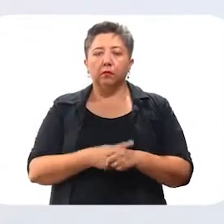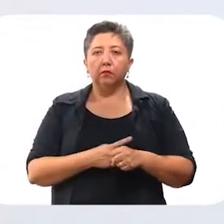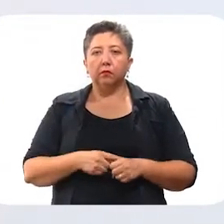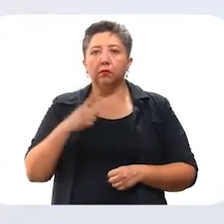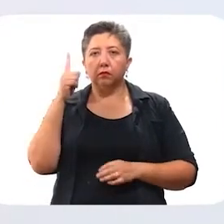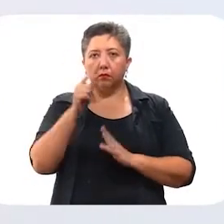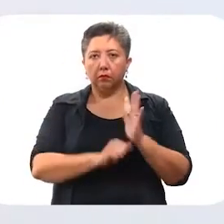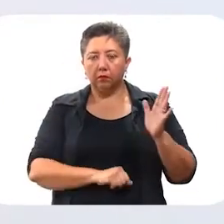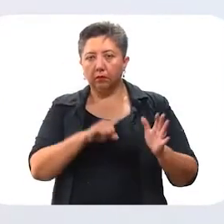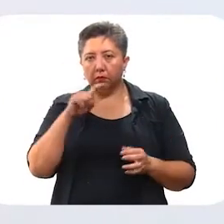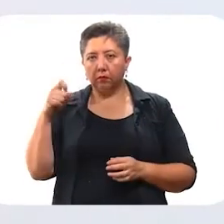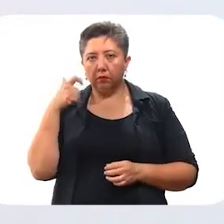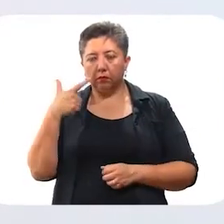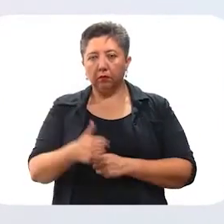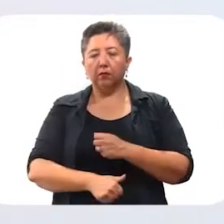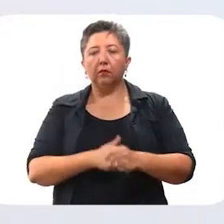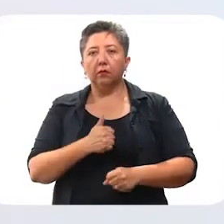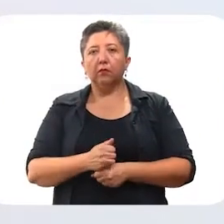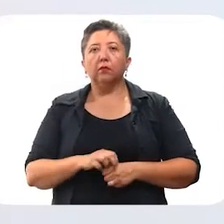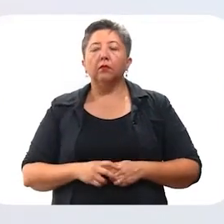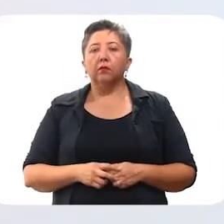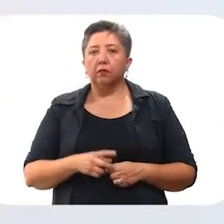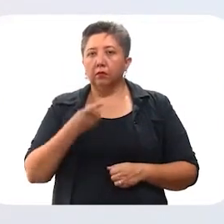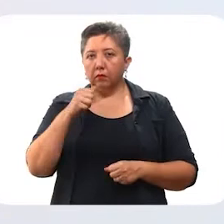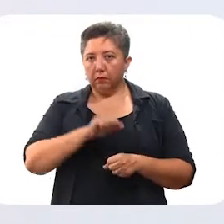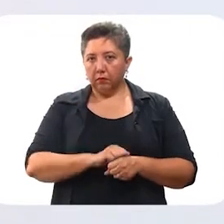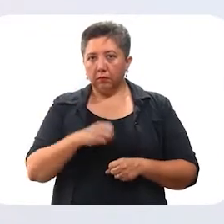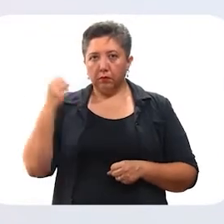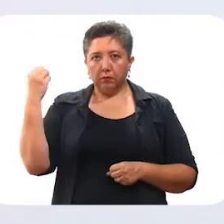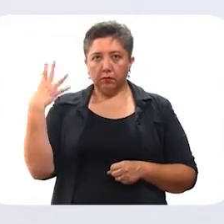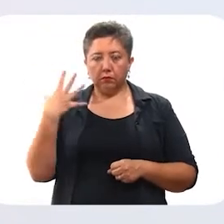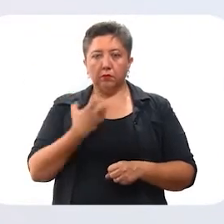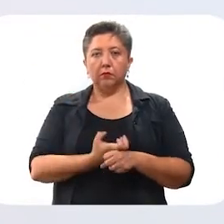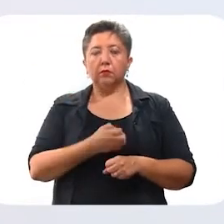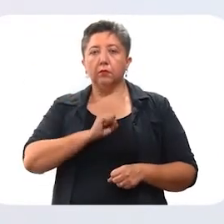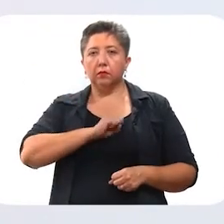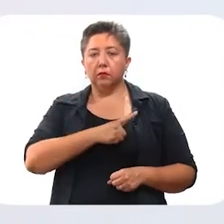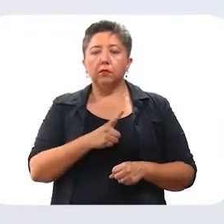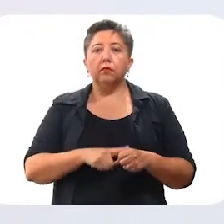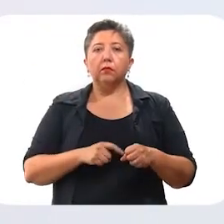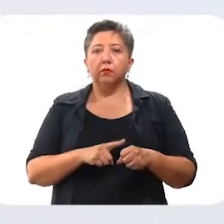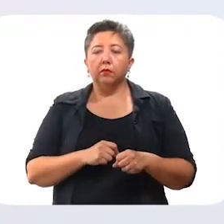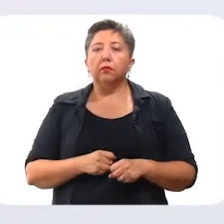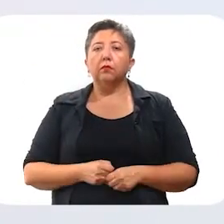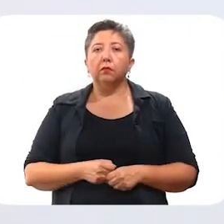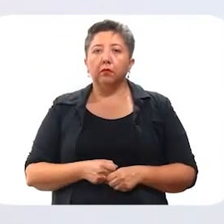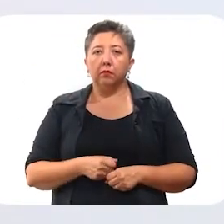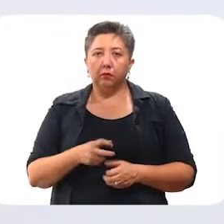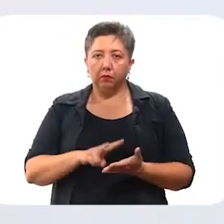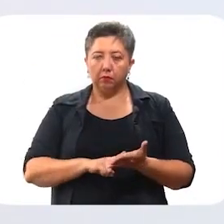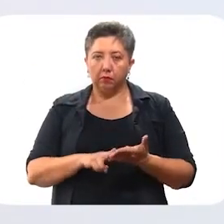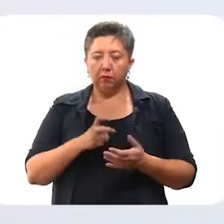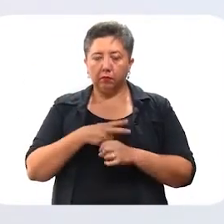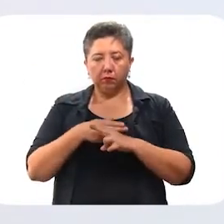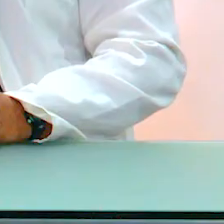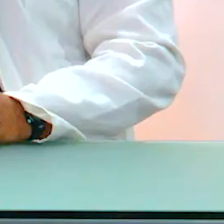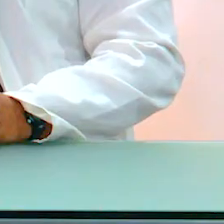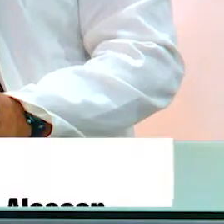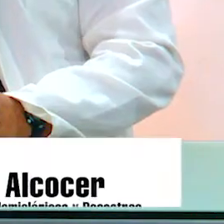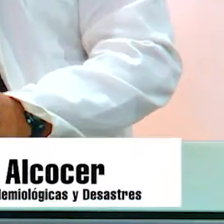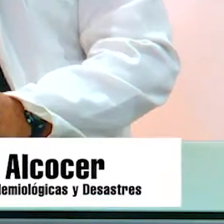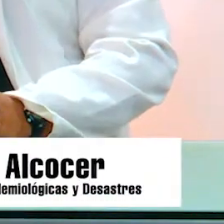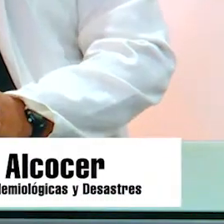de los casos es de 1 mes a 107 años. Los indicadores semanales del Semáforo Estatal de Salud marcan color verde. Hasta aquí el reporte químico.